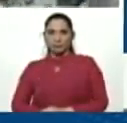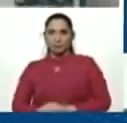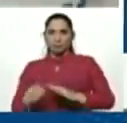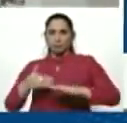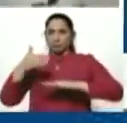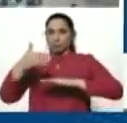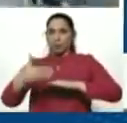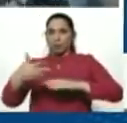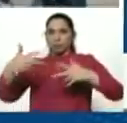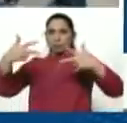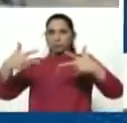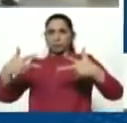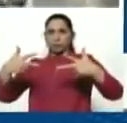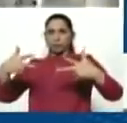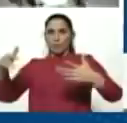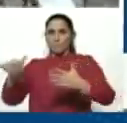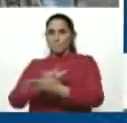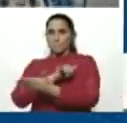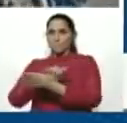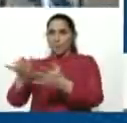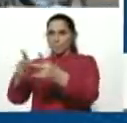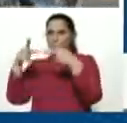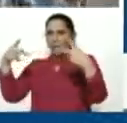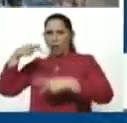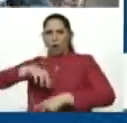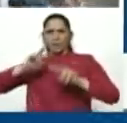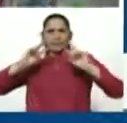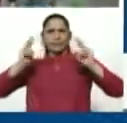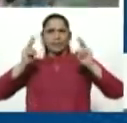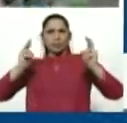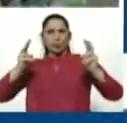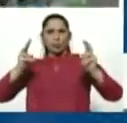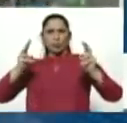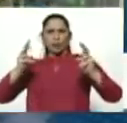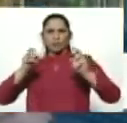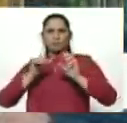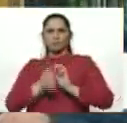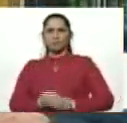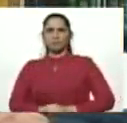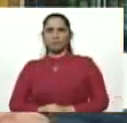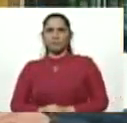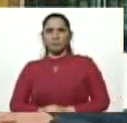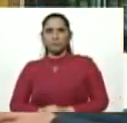transmisión. El Miami Herald hoy titula de la siguiente manera,